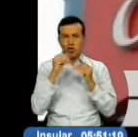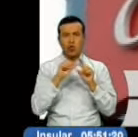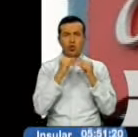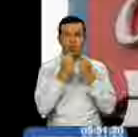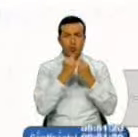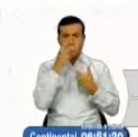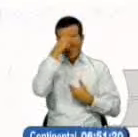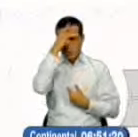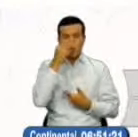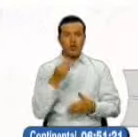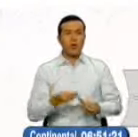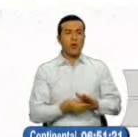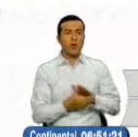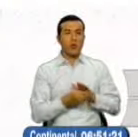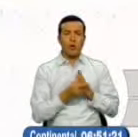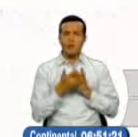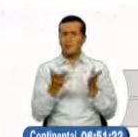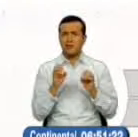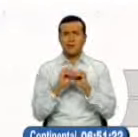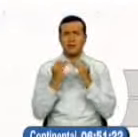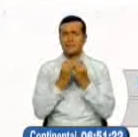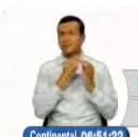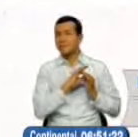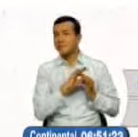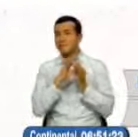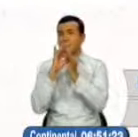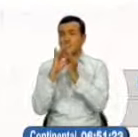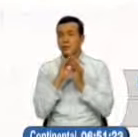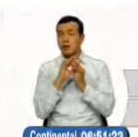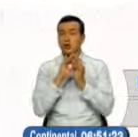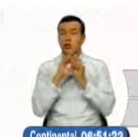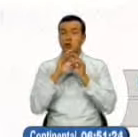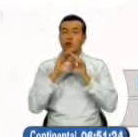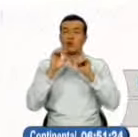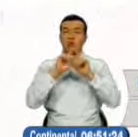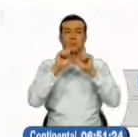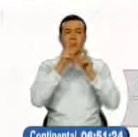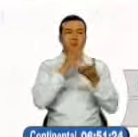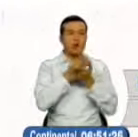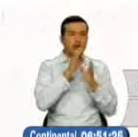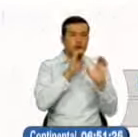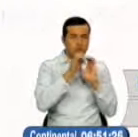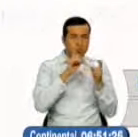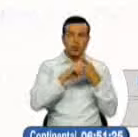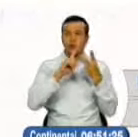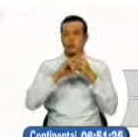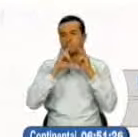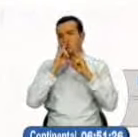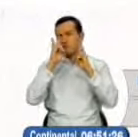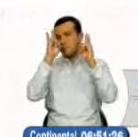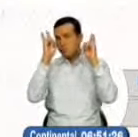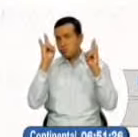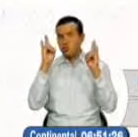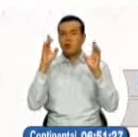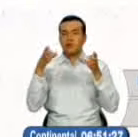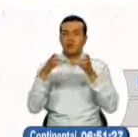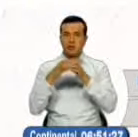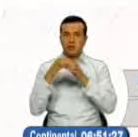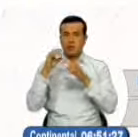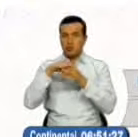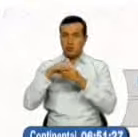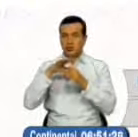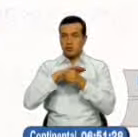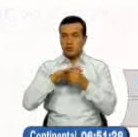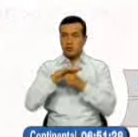organización peruana. Son organizaciones que están muy vinculadas a dueños de medios de comunicación y a élites y también a la Sociedad Interamericana de